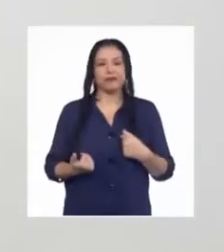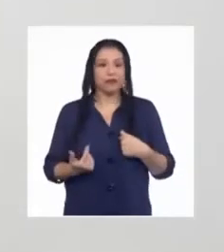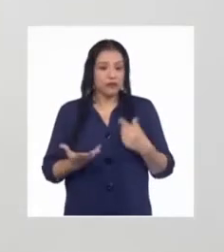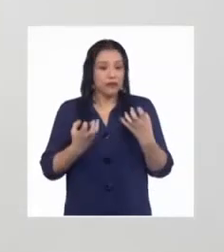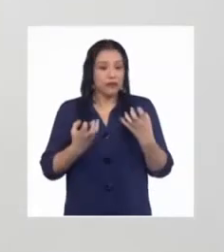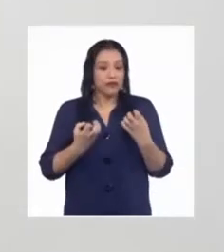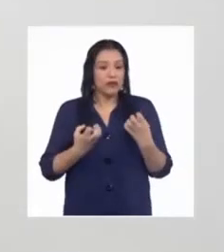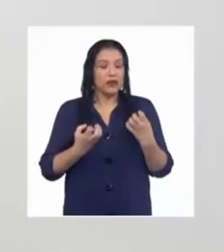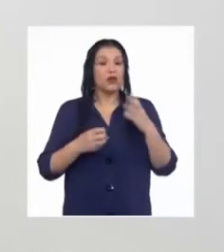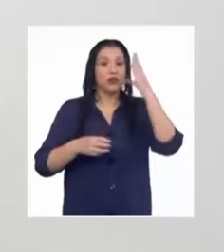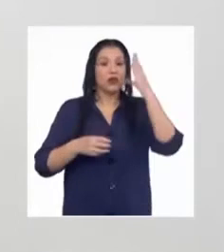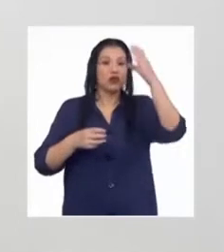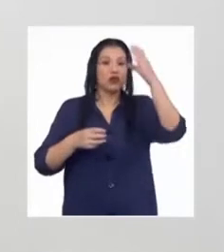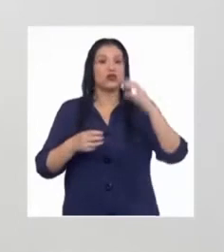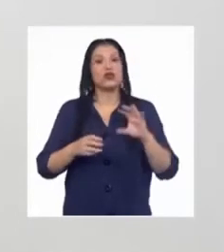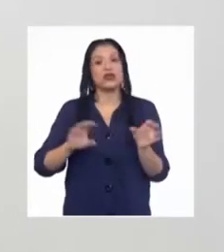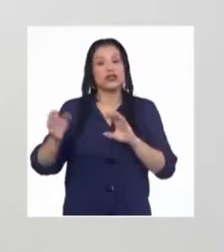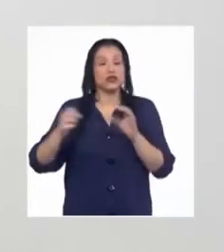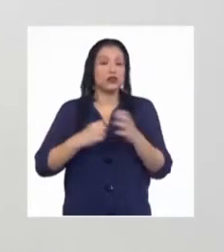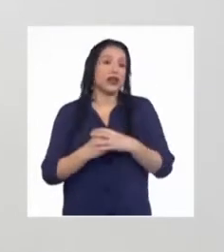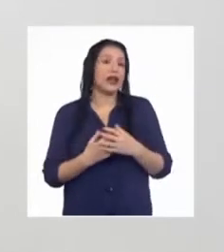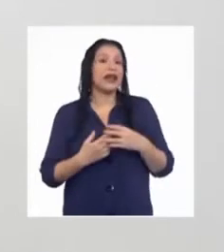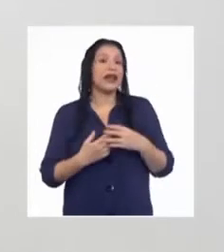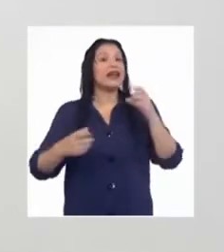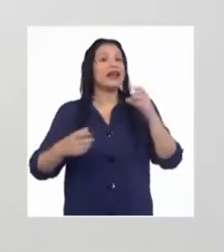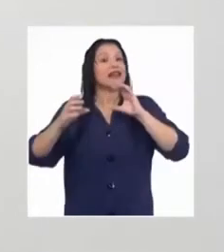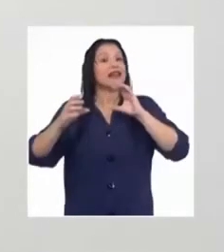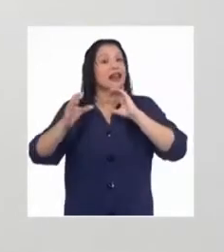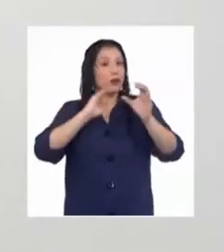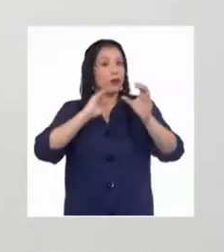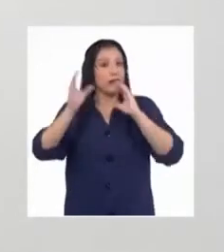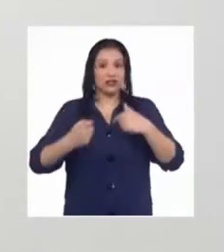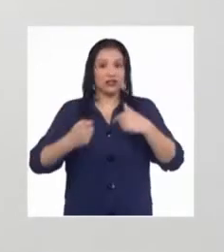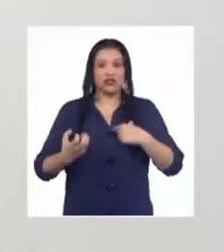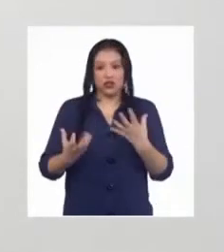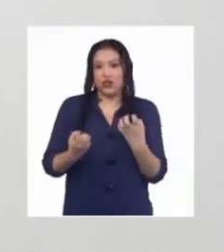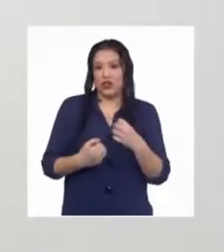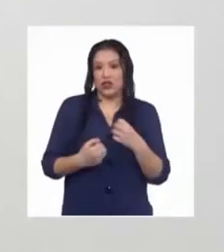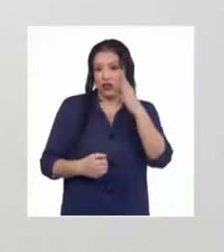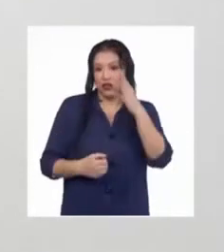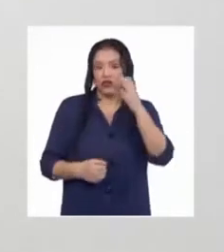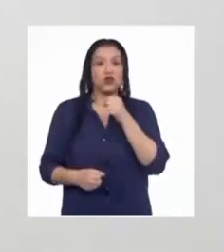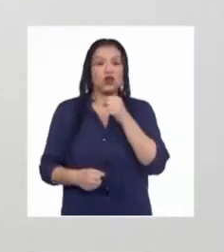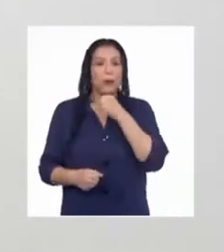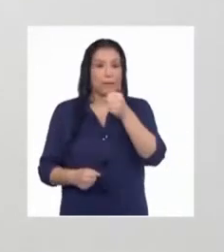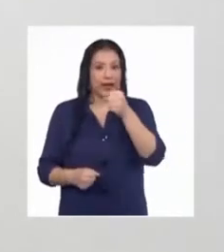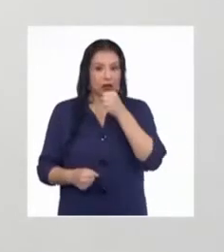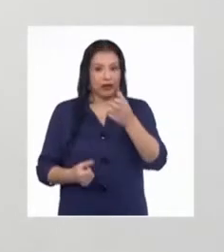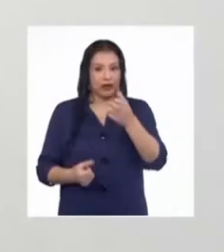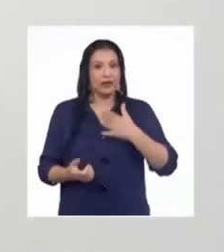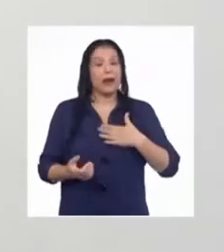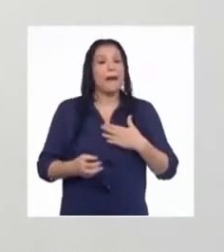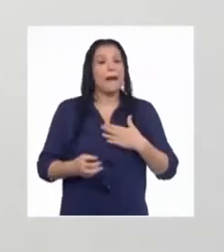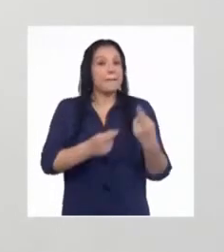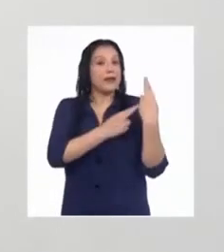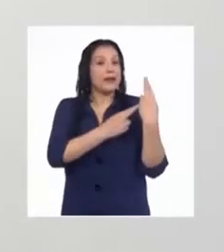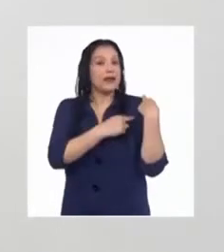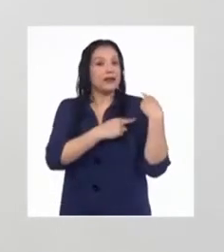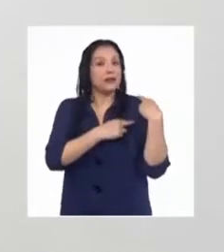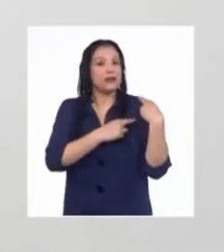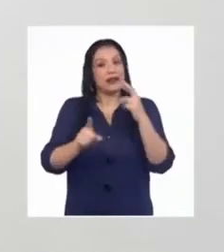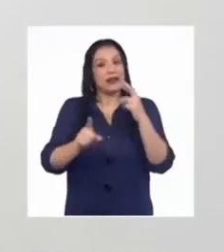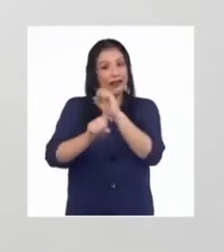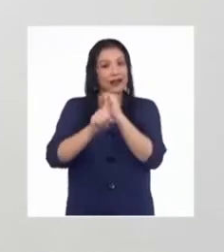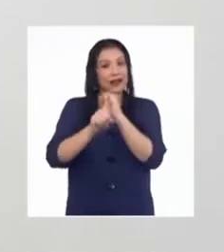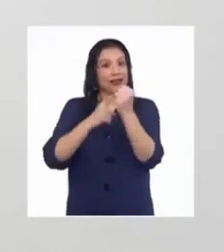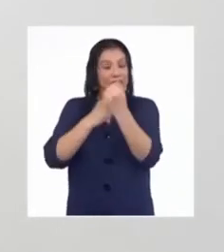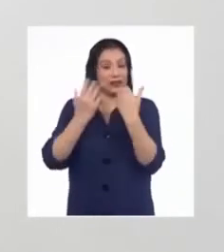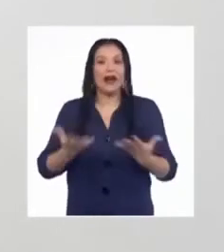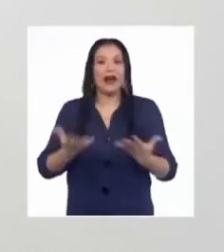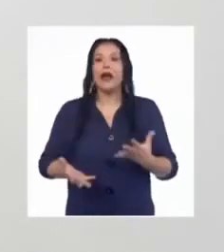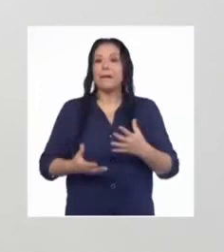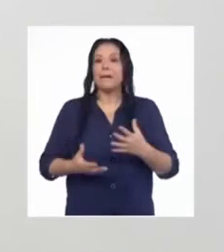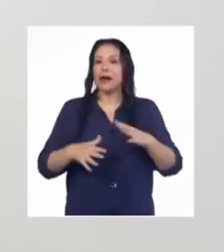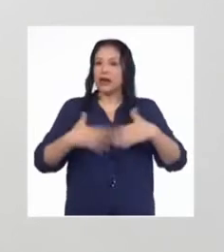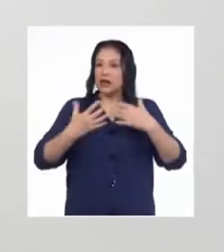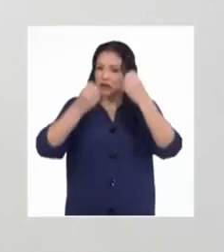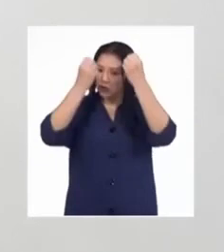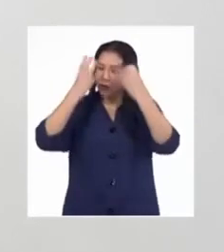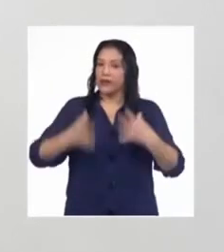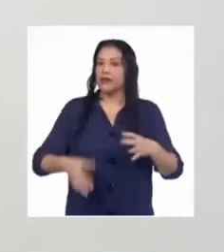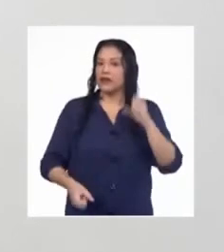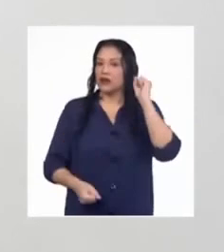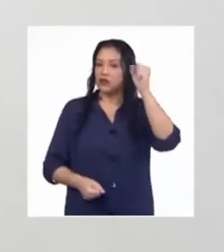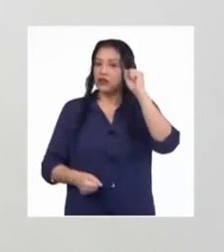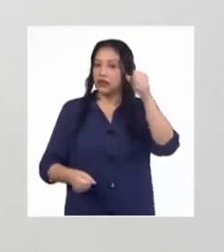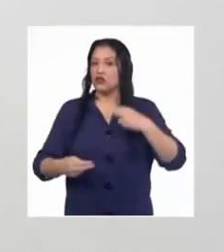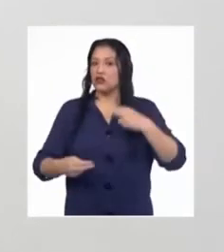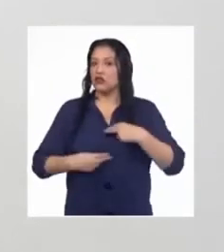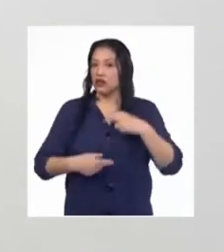estudiar ciencias de la comunicación para ser periodista, mi rol dentro de la sociedad en pro del cumplimiento de los derechos fundamentales de las